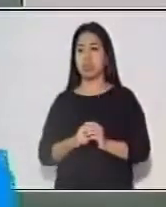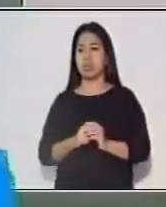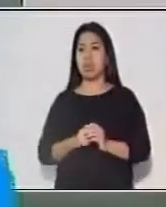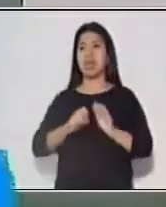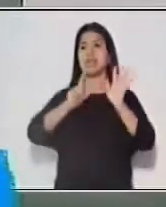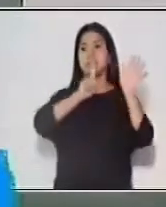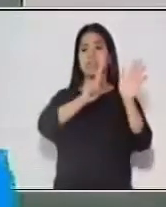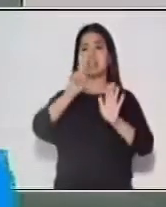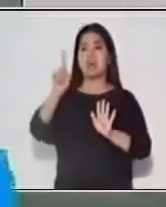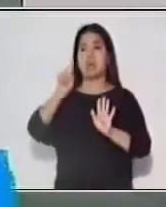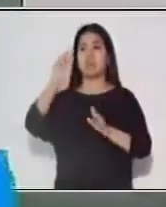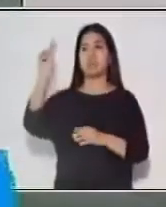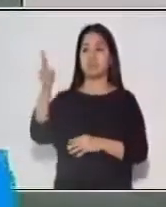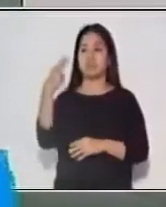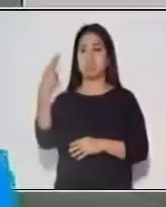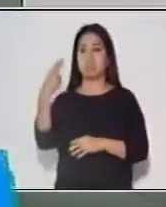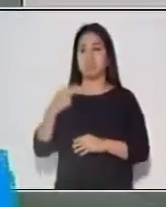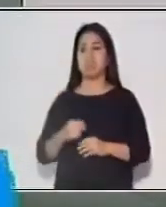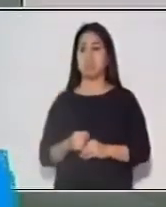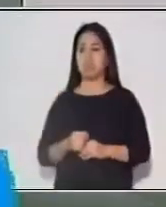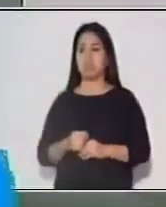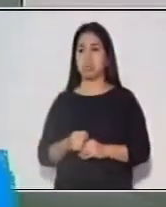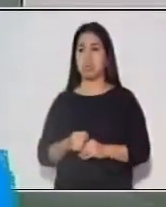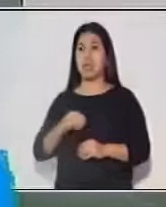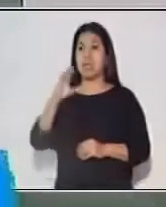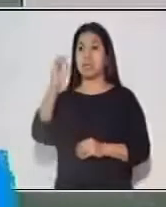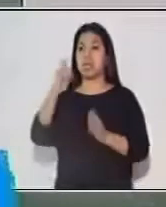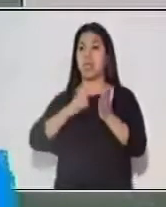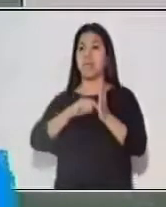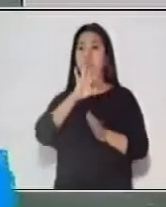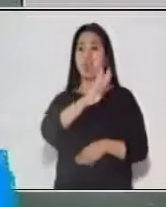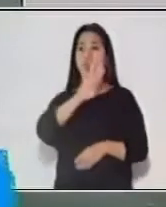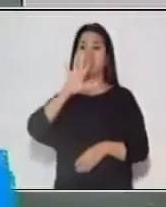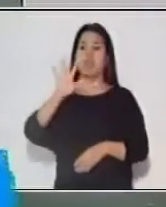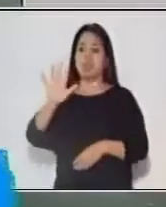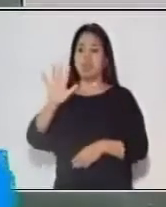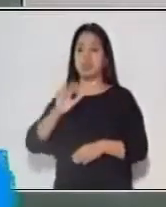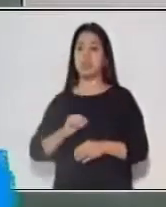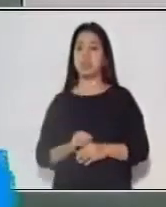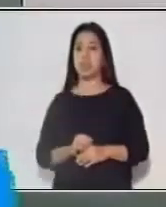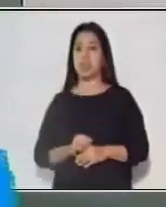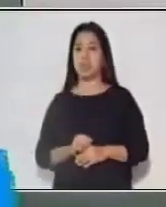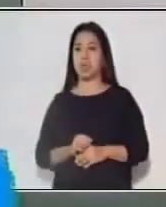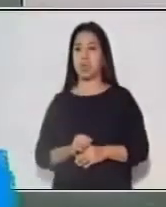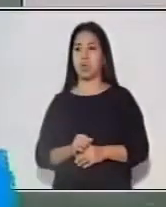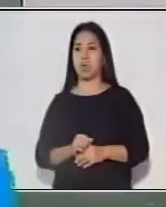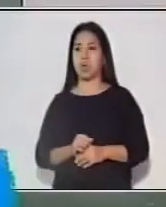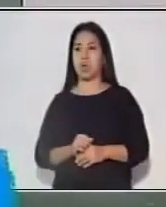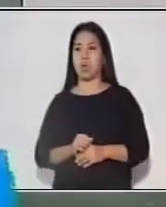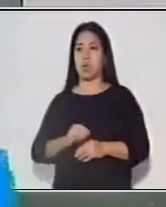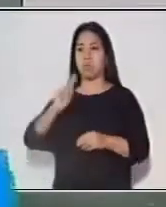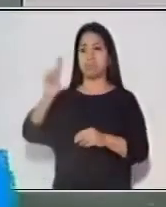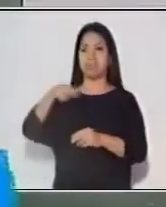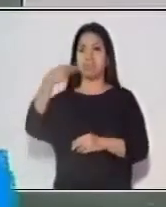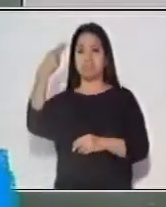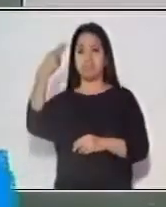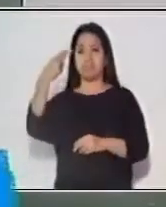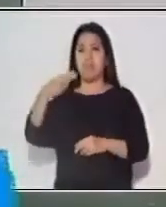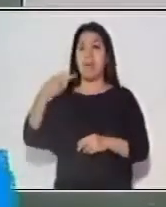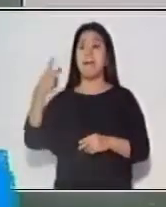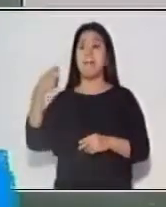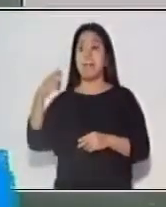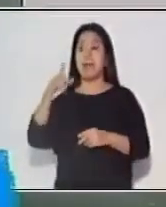0.61 al cuadrado y 0.45 al cuadrado, para que